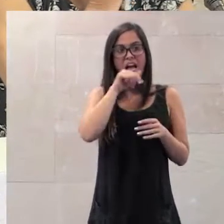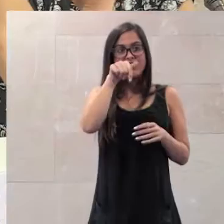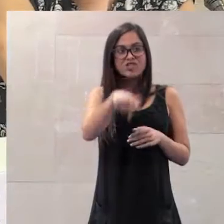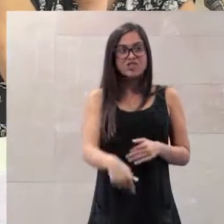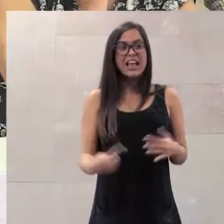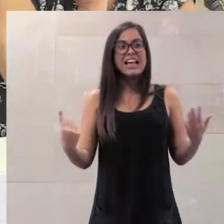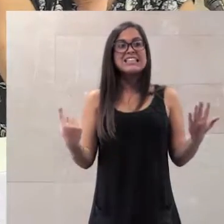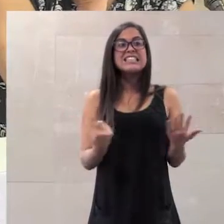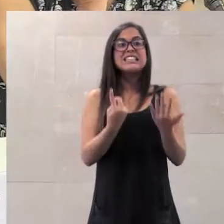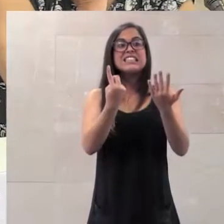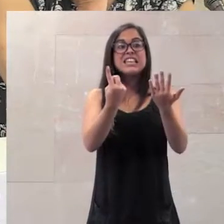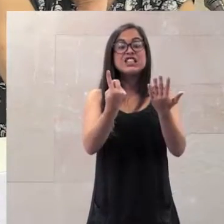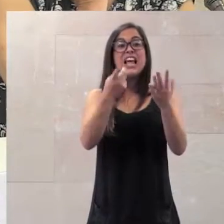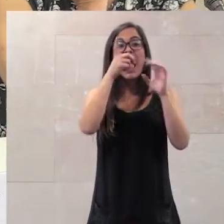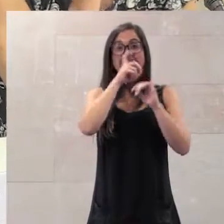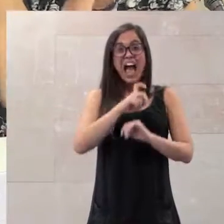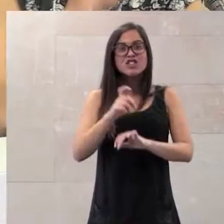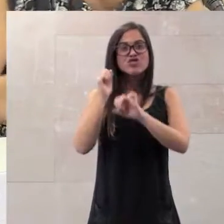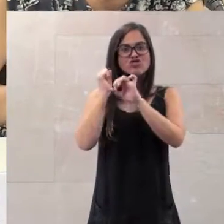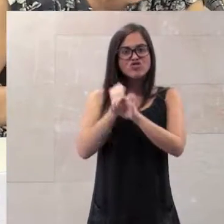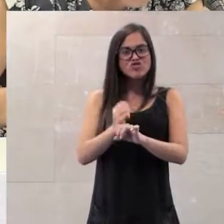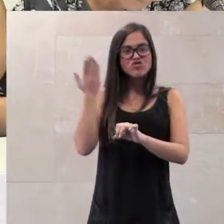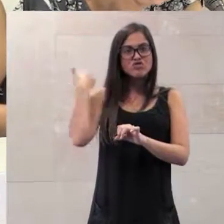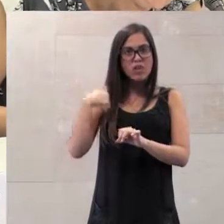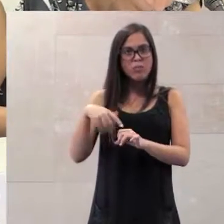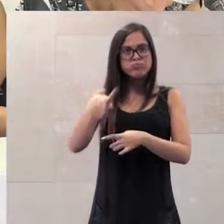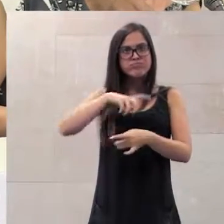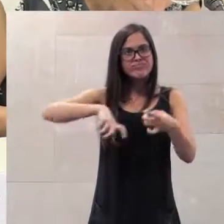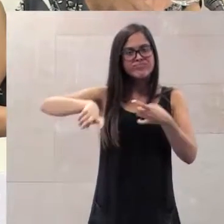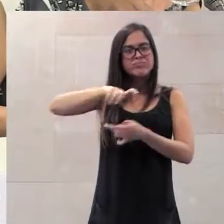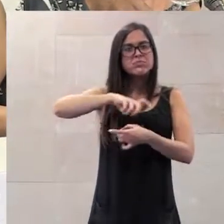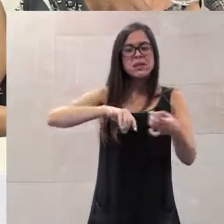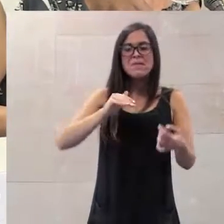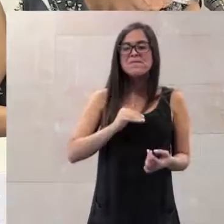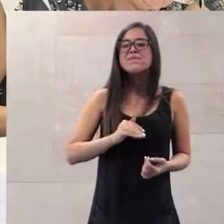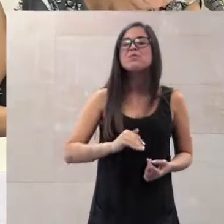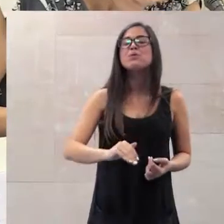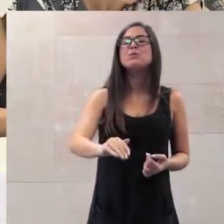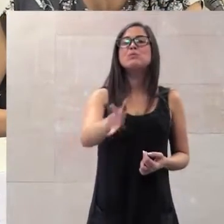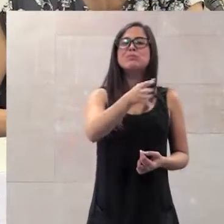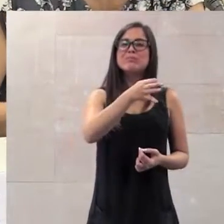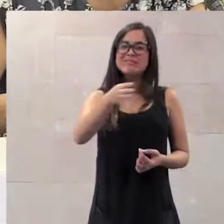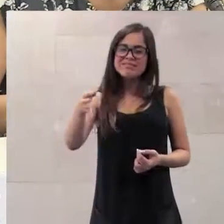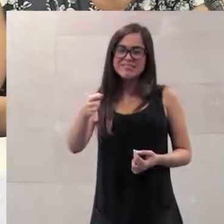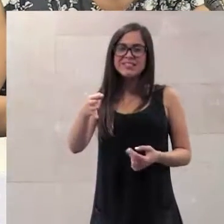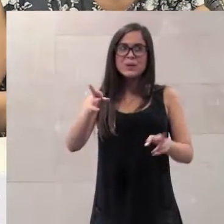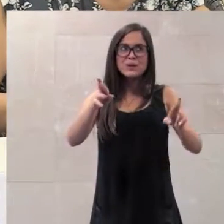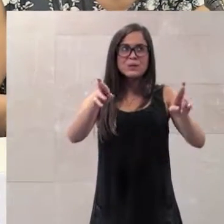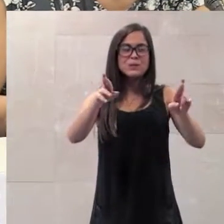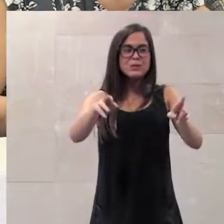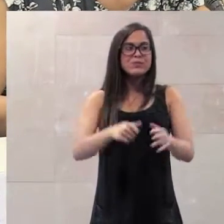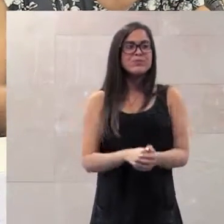año que la llevamos a cabo. Y bueno, os auguro un futuro estupendo, porque la verdad es que